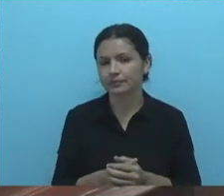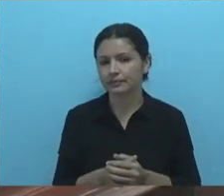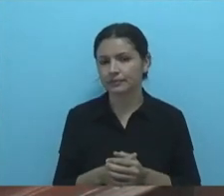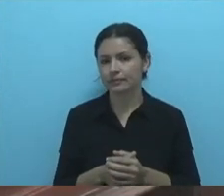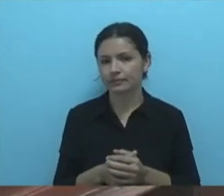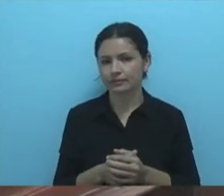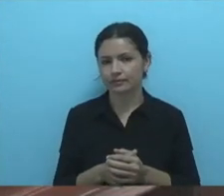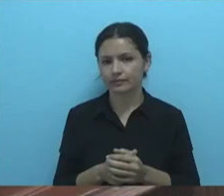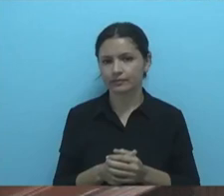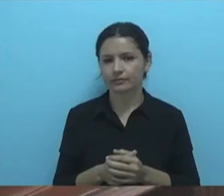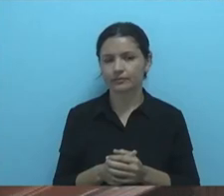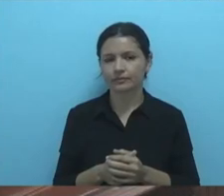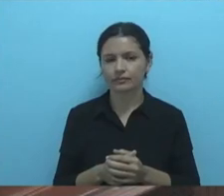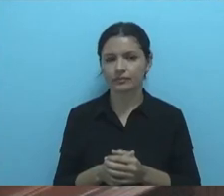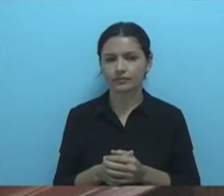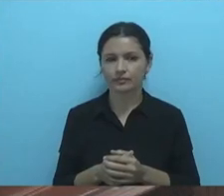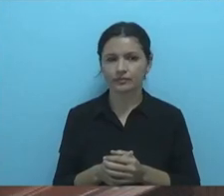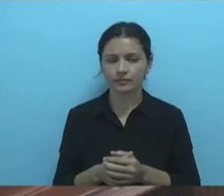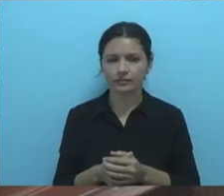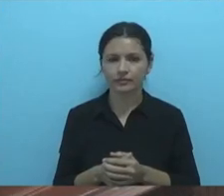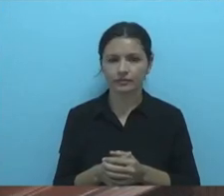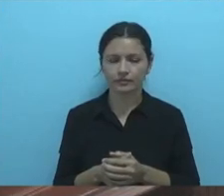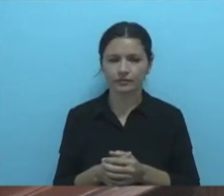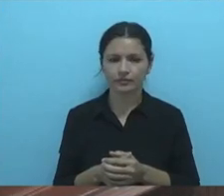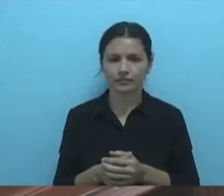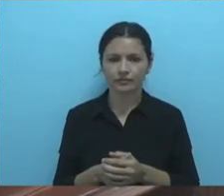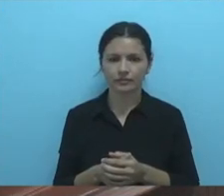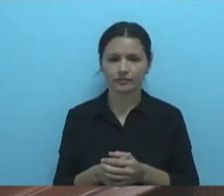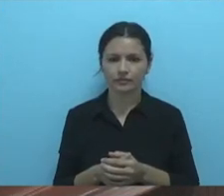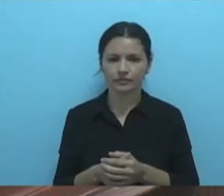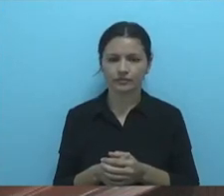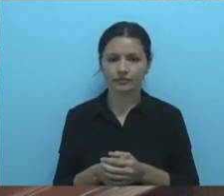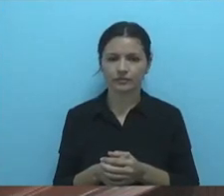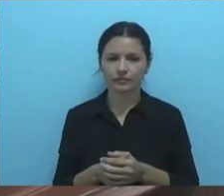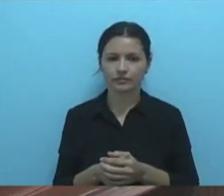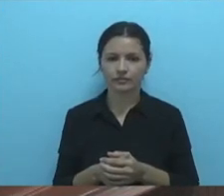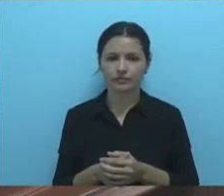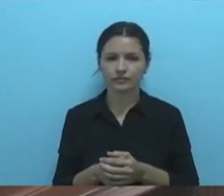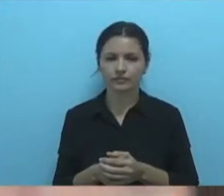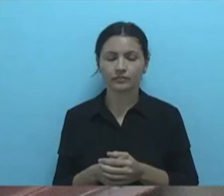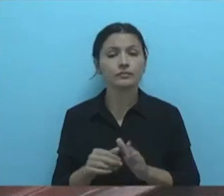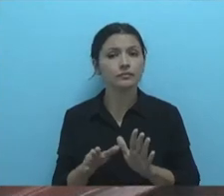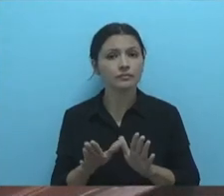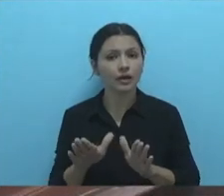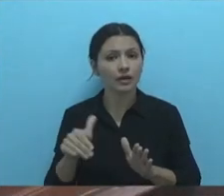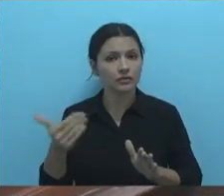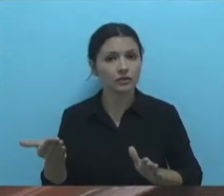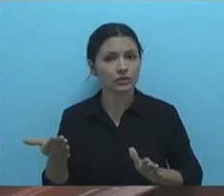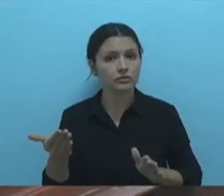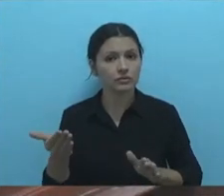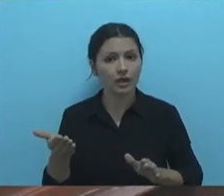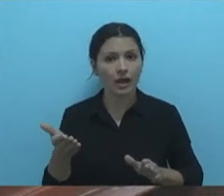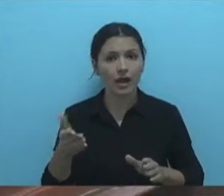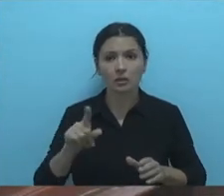tiene que atravesar este sector para quedar enmarañado en esta cuestión legislativa Así que compartimos la posición